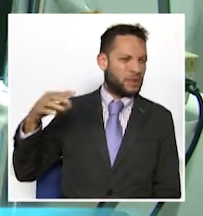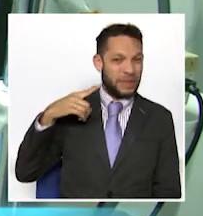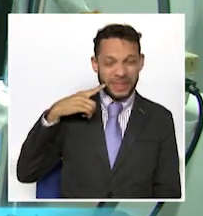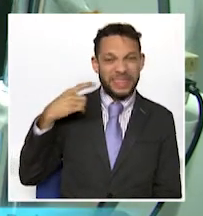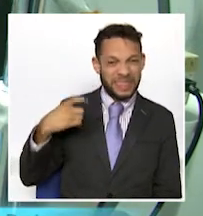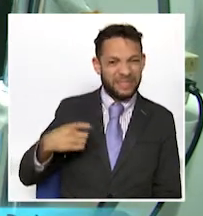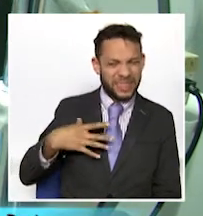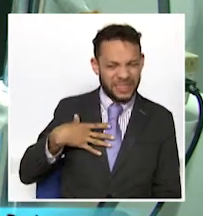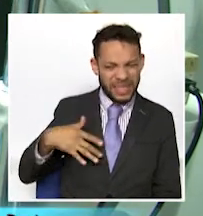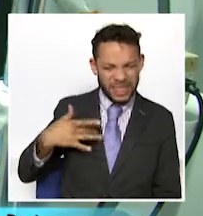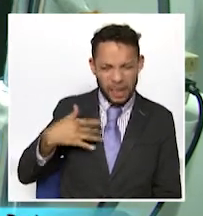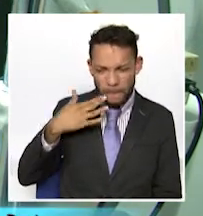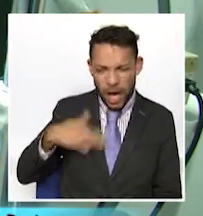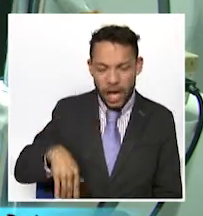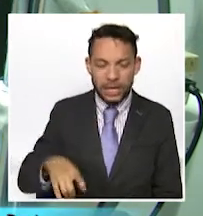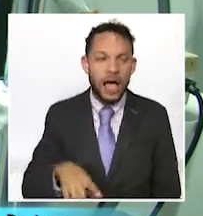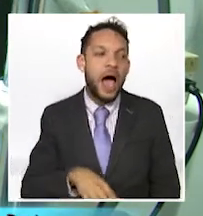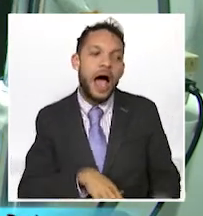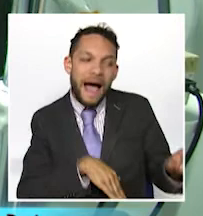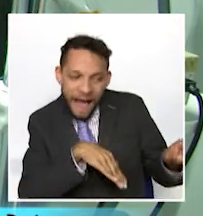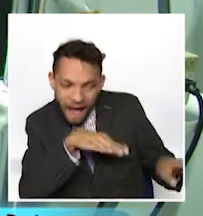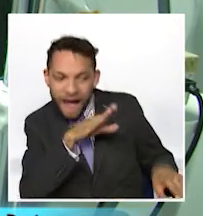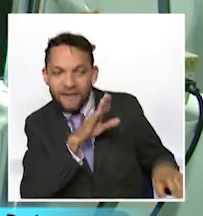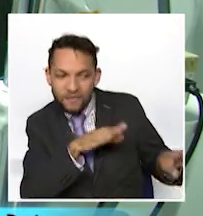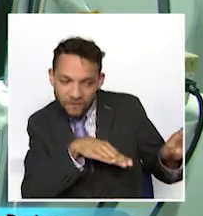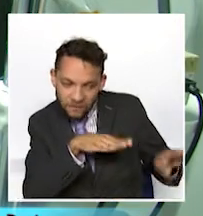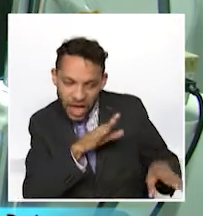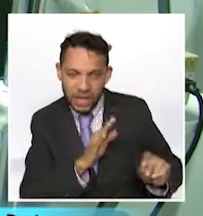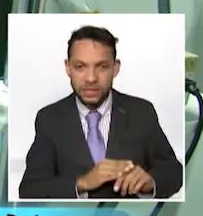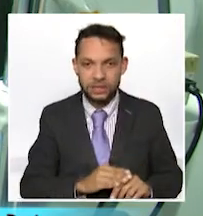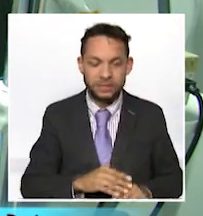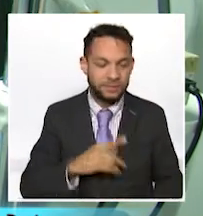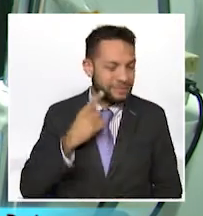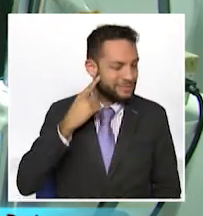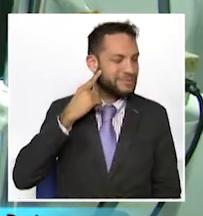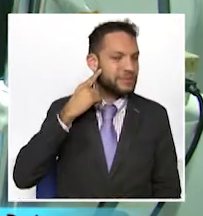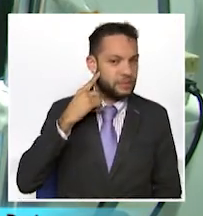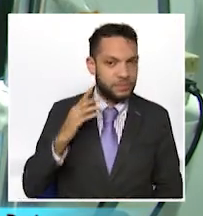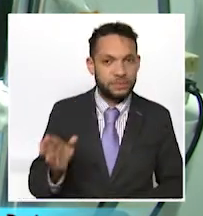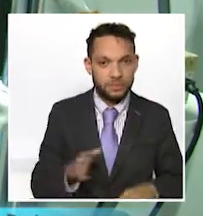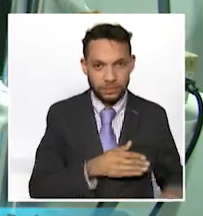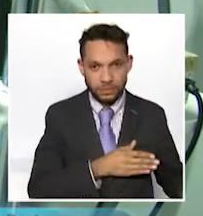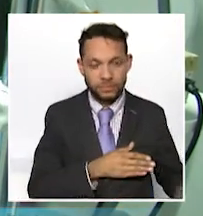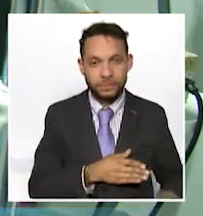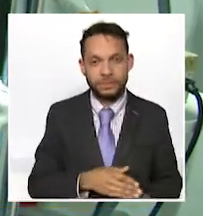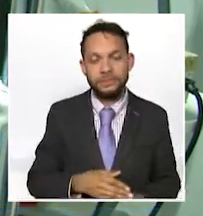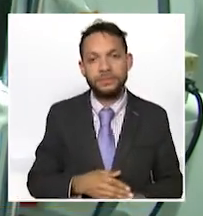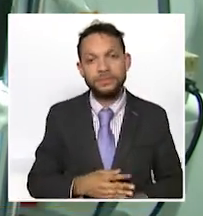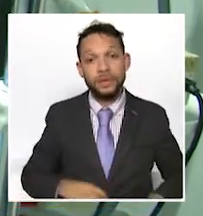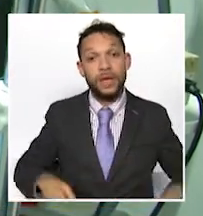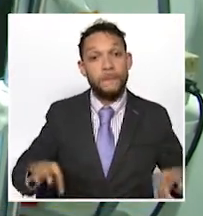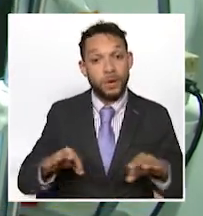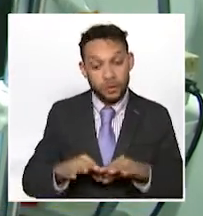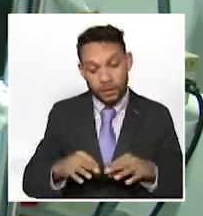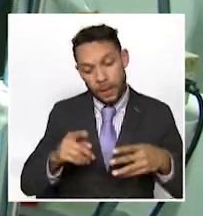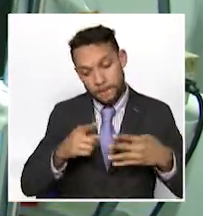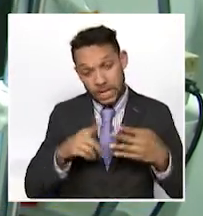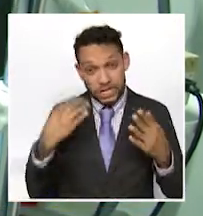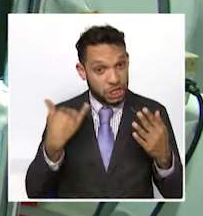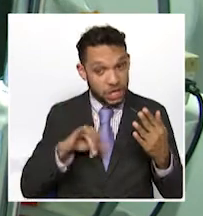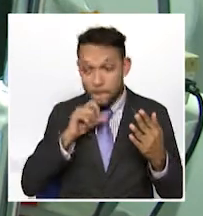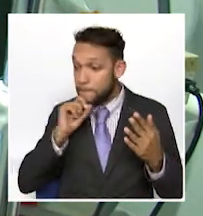dolor? Un poquito más arriba, acá. En la parte superior. Listo. Luego pedimos